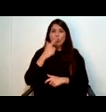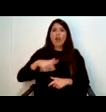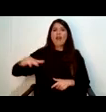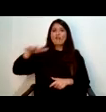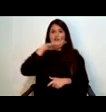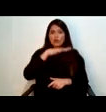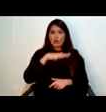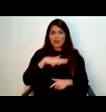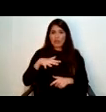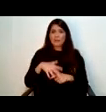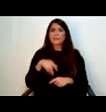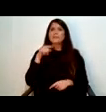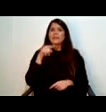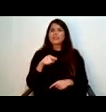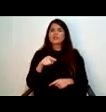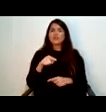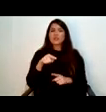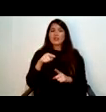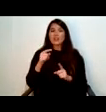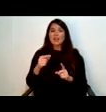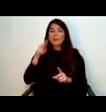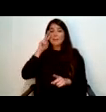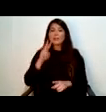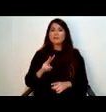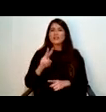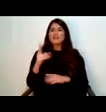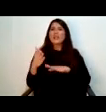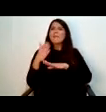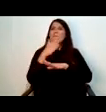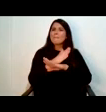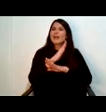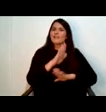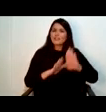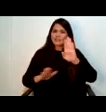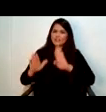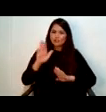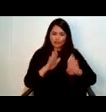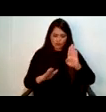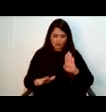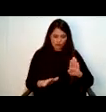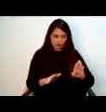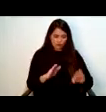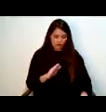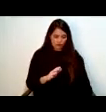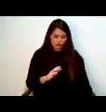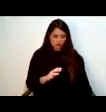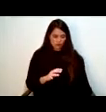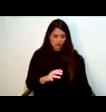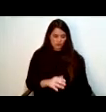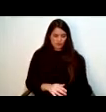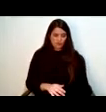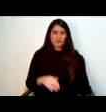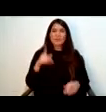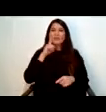va a ser desde la perspectiva, desde la prevención de las conductas problemáticas. Vamos a